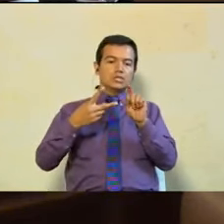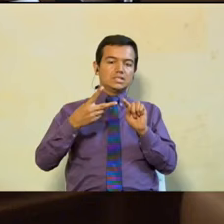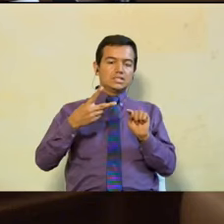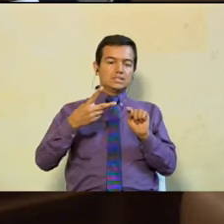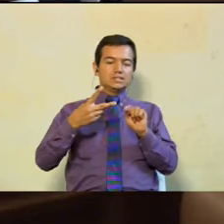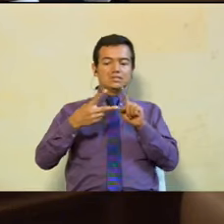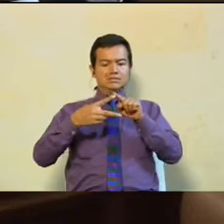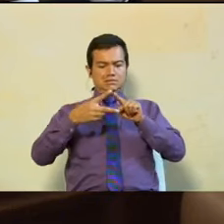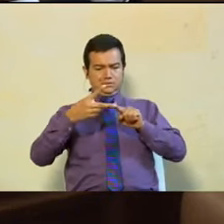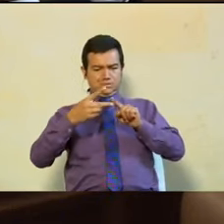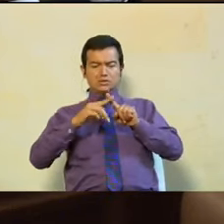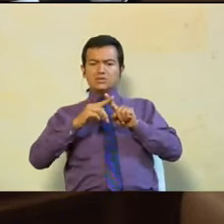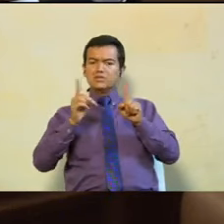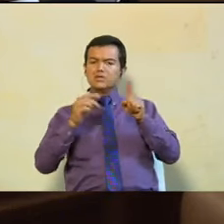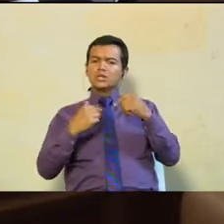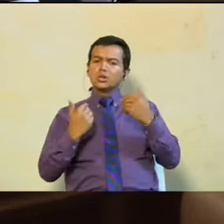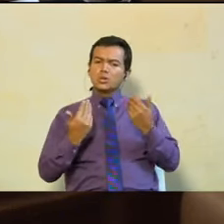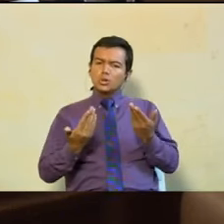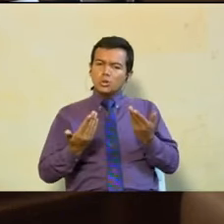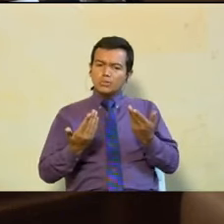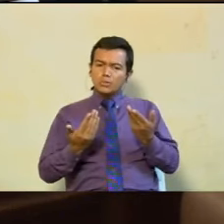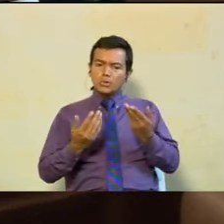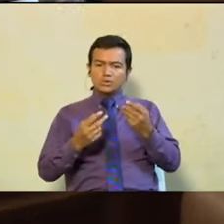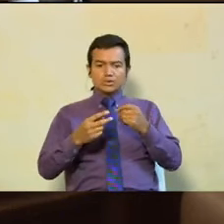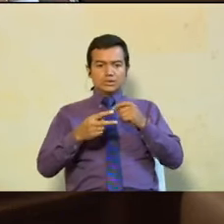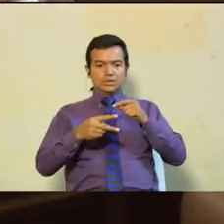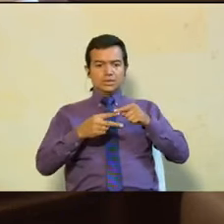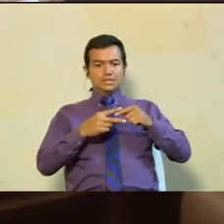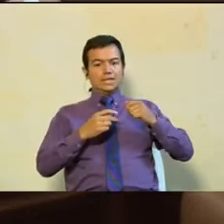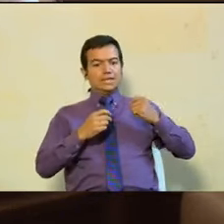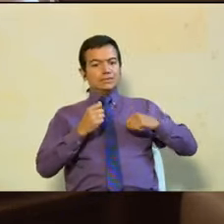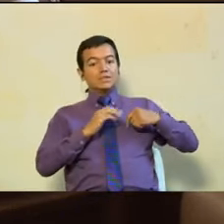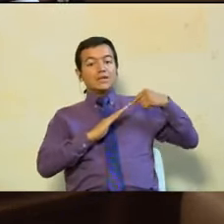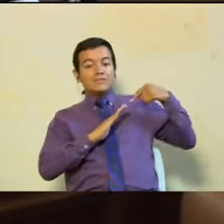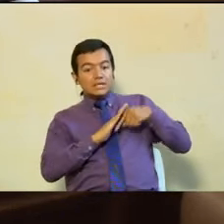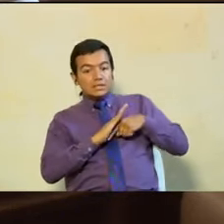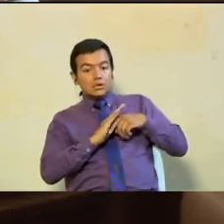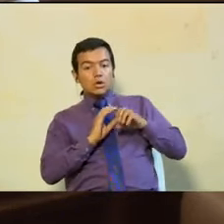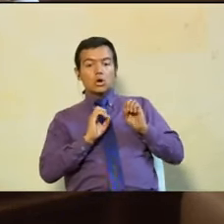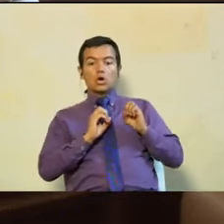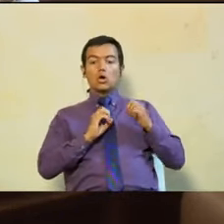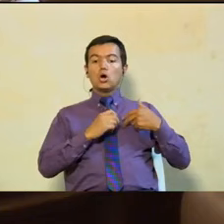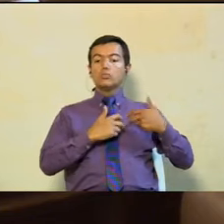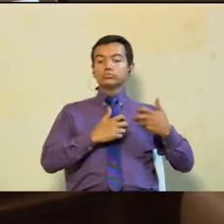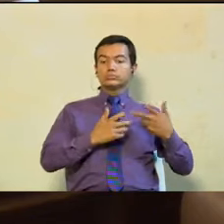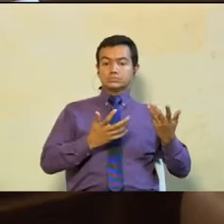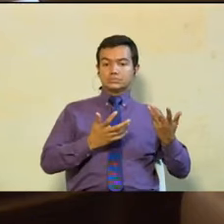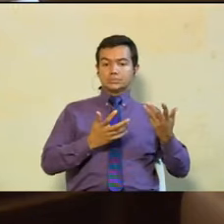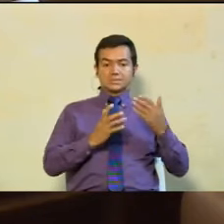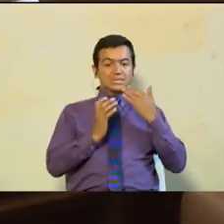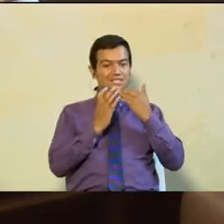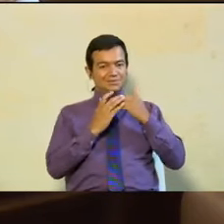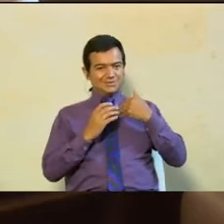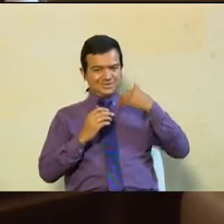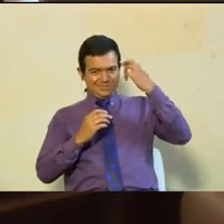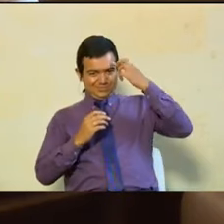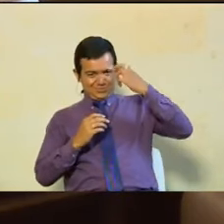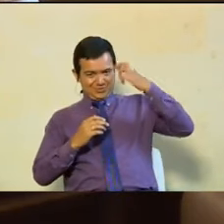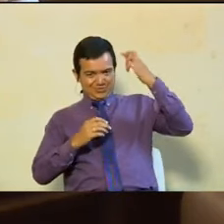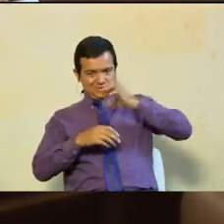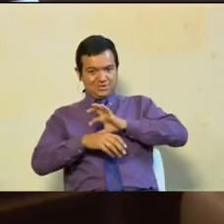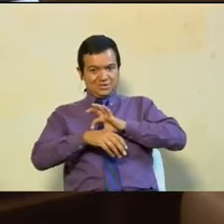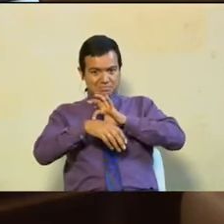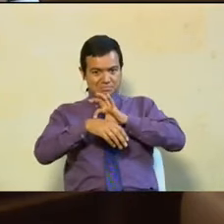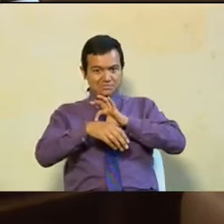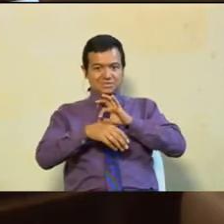procedimiento o una intervención invasiva o no invasiva los esteticista como tal esteticista como